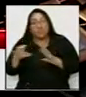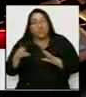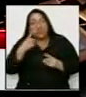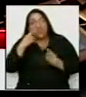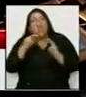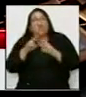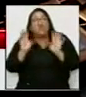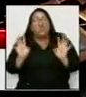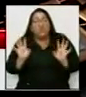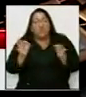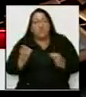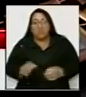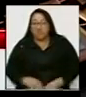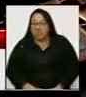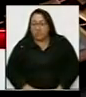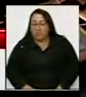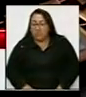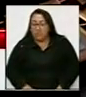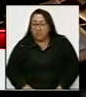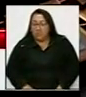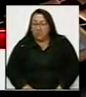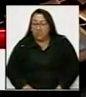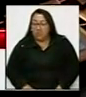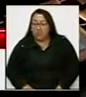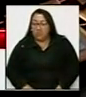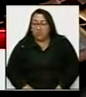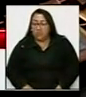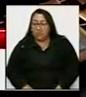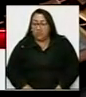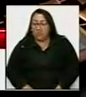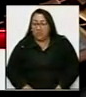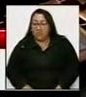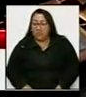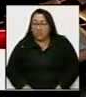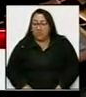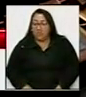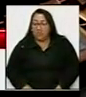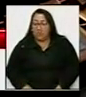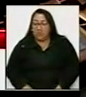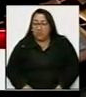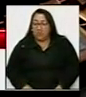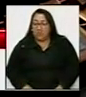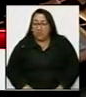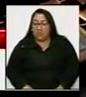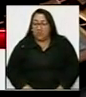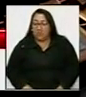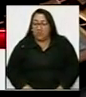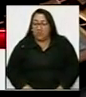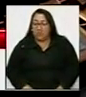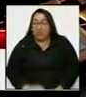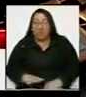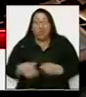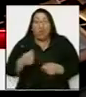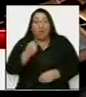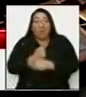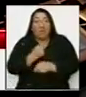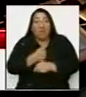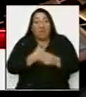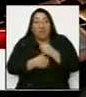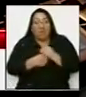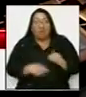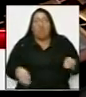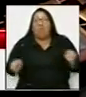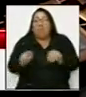conocerían. Lo correcto es que no se dé por hecho que todos los trabajadores que adquirieron derechos de acuerdo a la normatividad